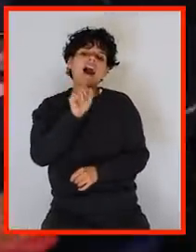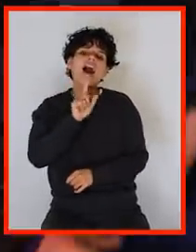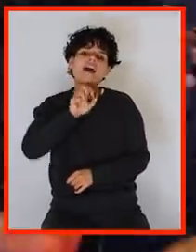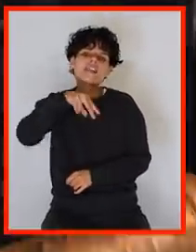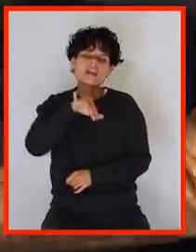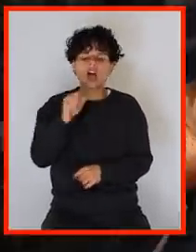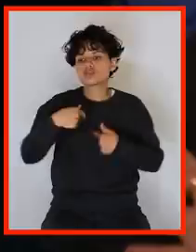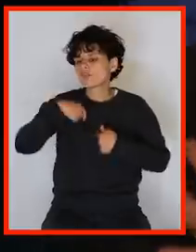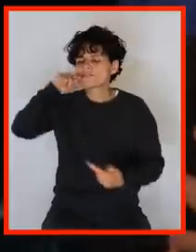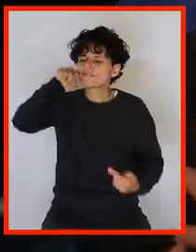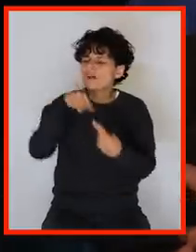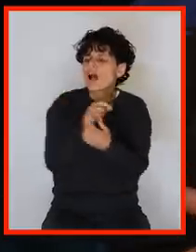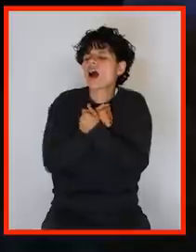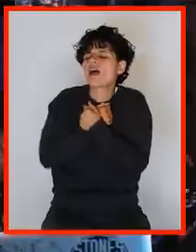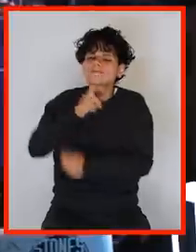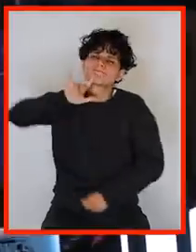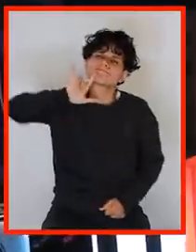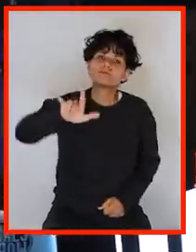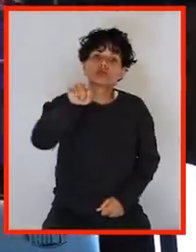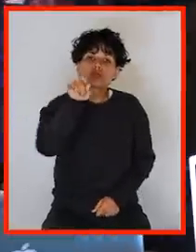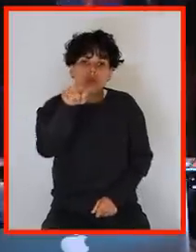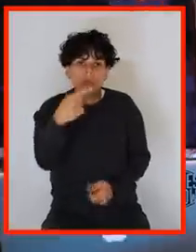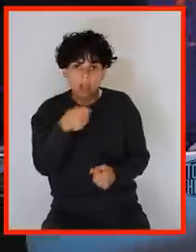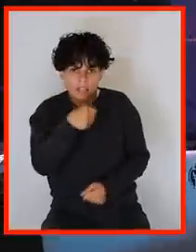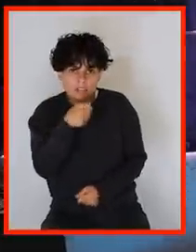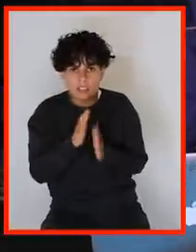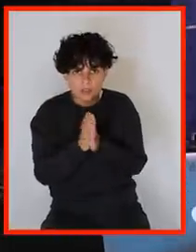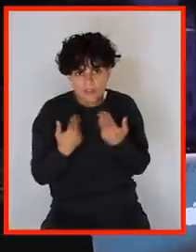Dímelo, Atenea, soy tu fan, te adoro, te amo. ¿Podías entrevistarme tú?